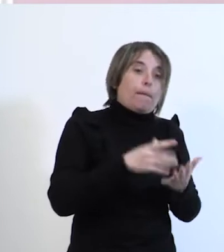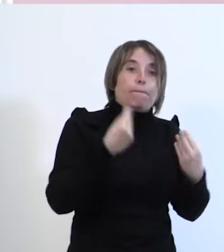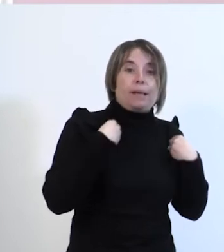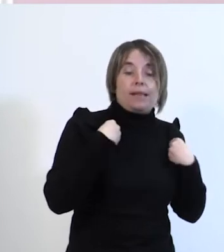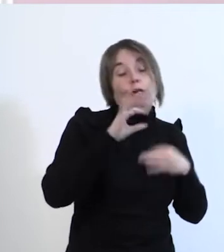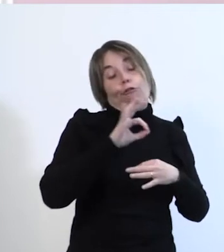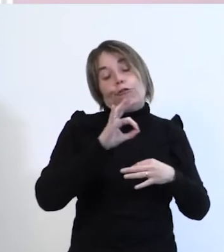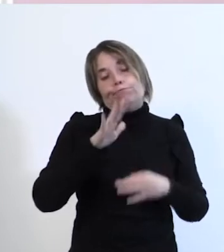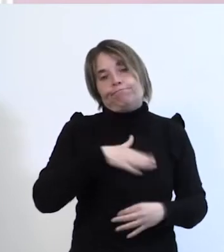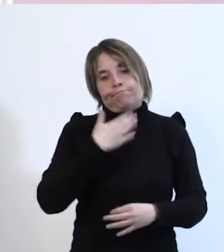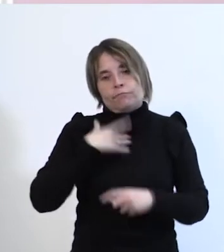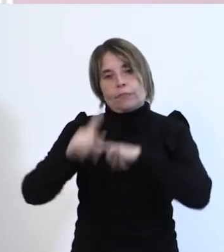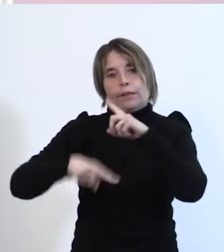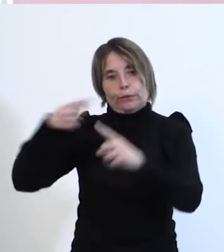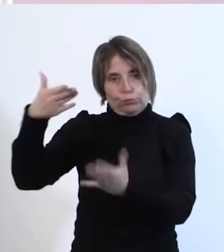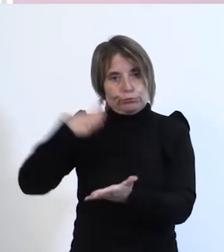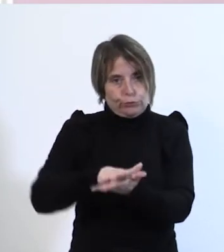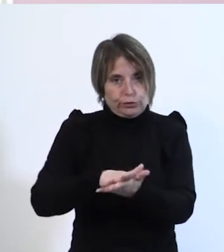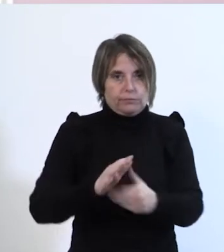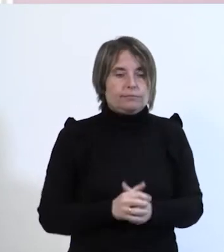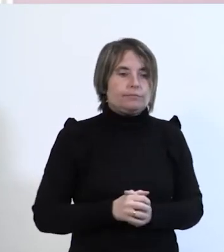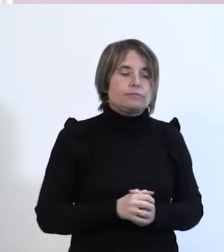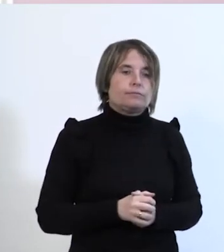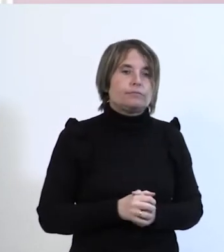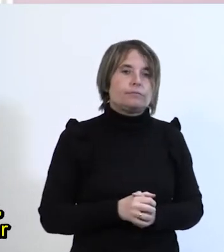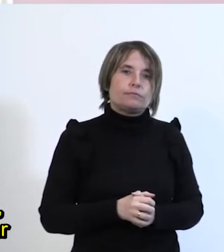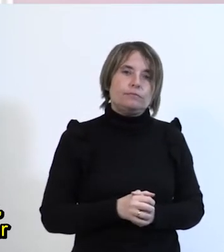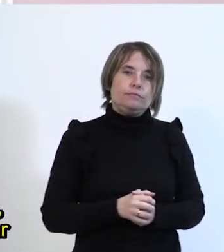desgraciadamente después, ¿no?, para reparar, como decimos.